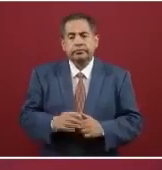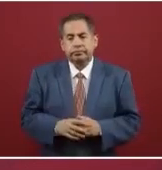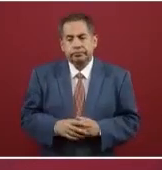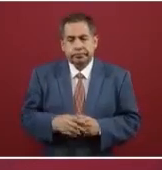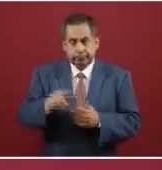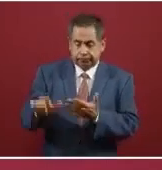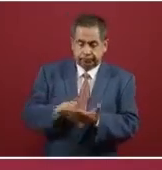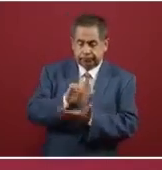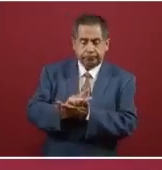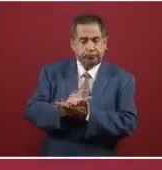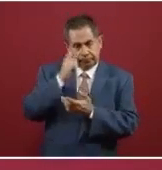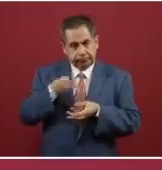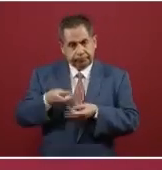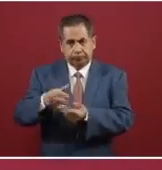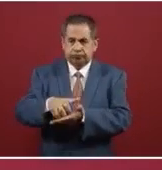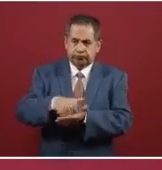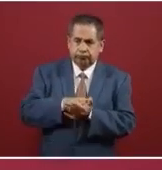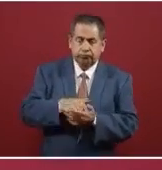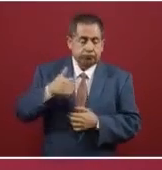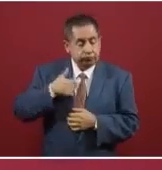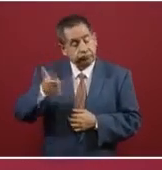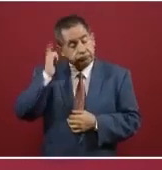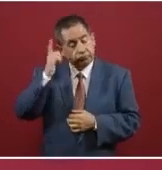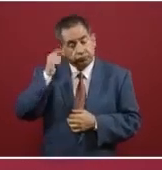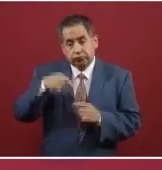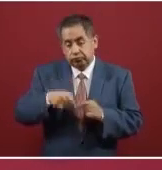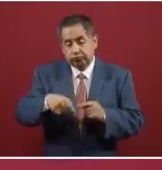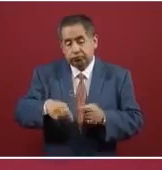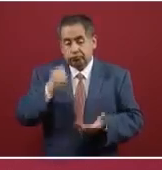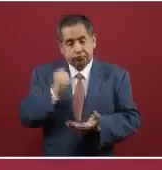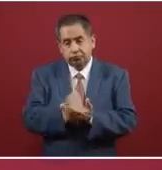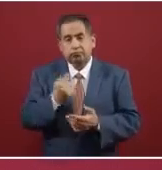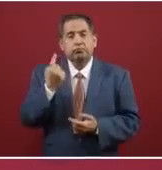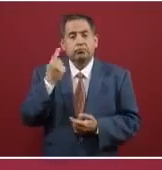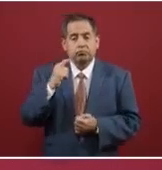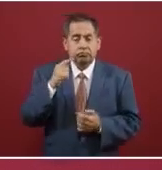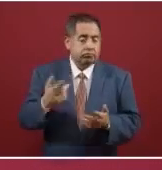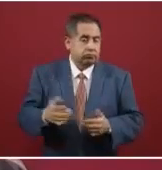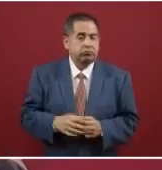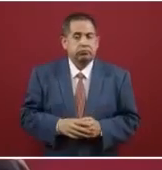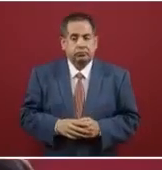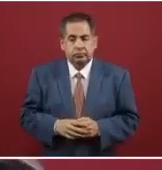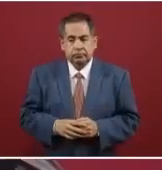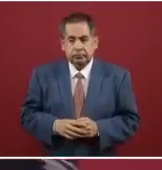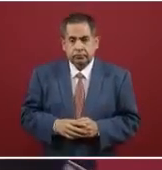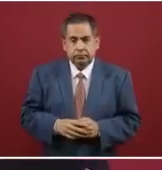la ley de austeridad, yo espero que se apruebe para que